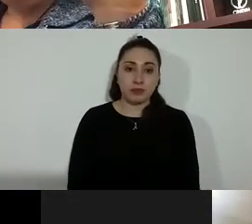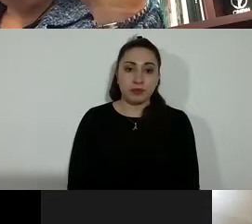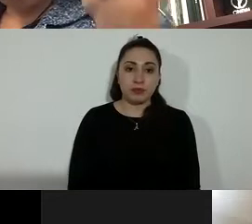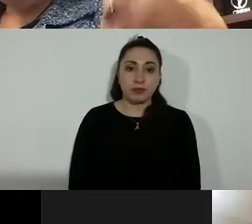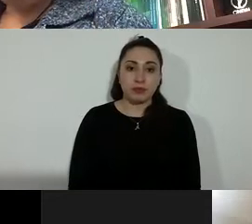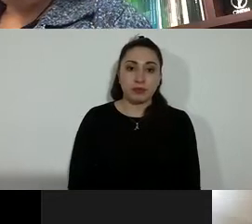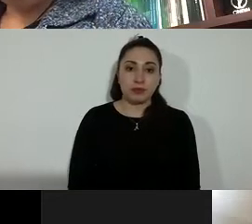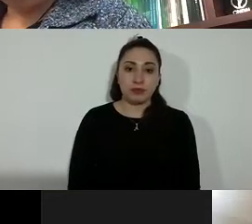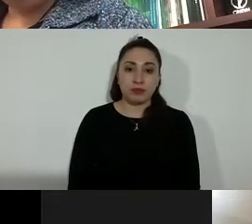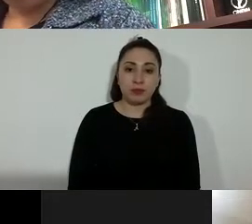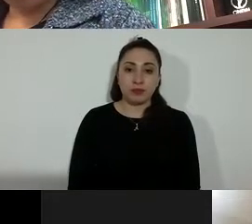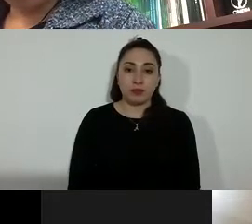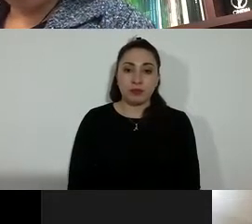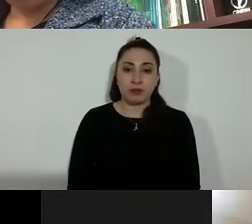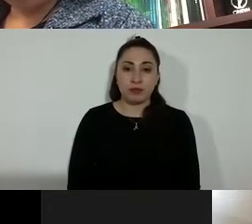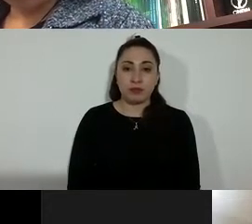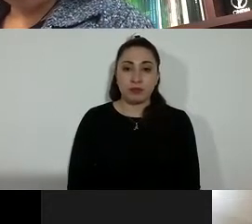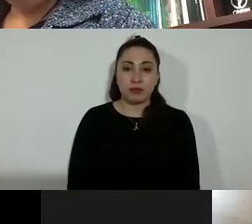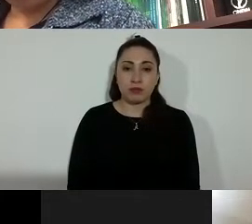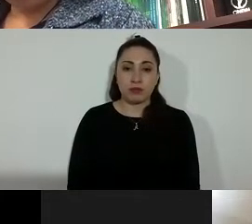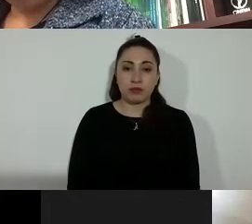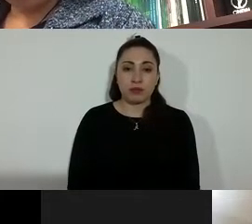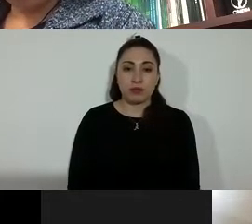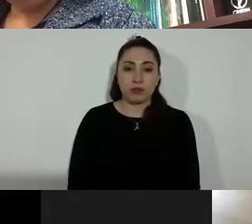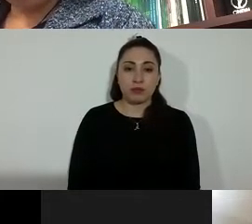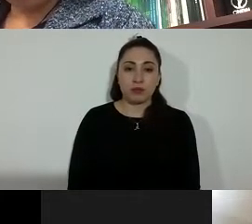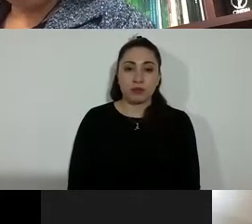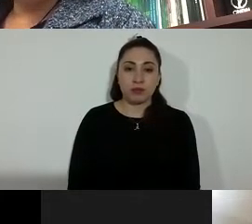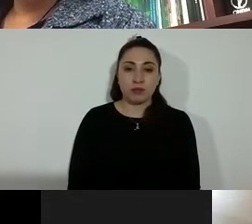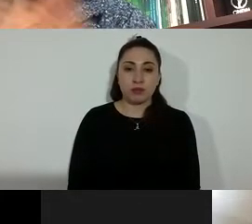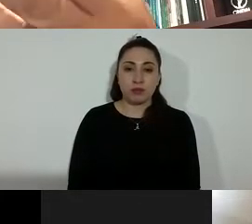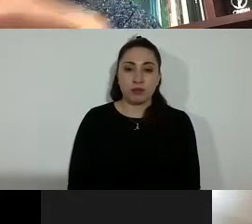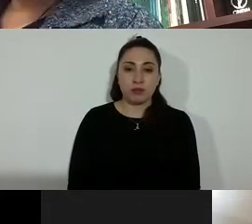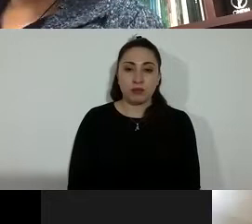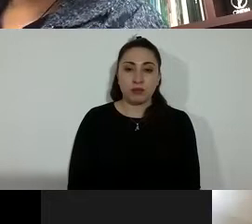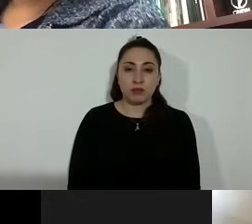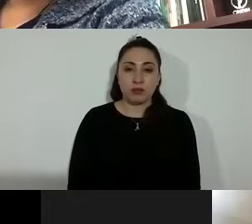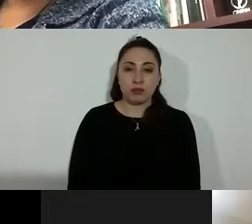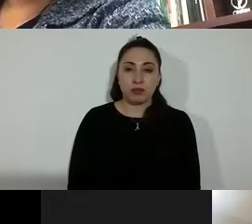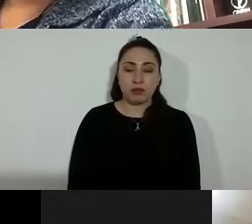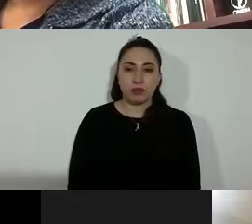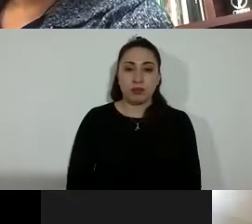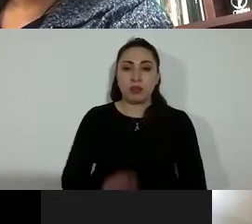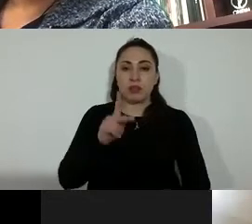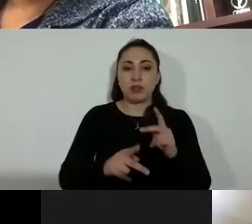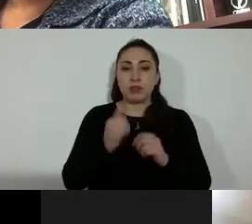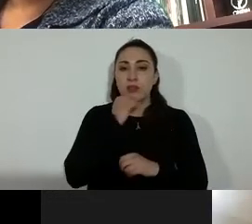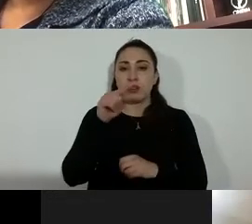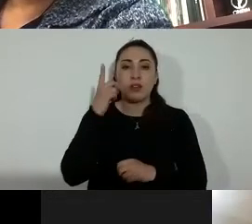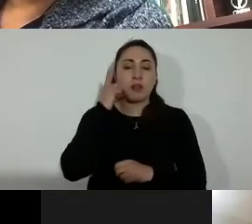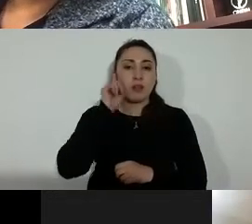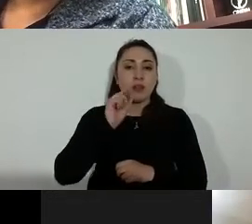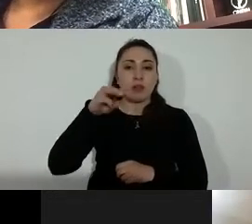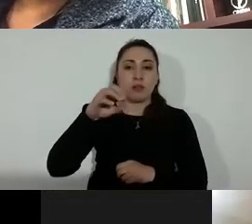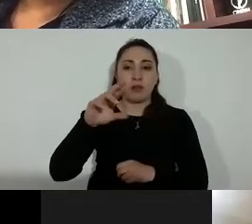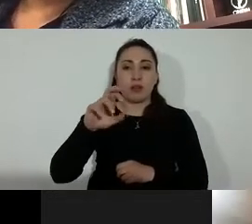Diputado presidente. Perdón. Está la diputada Morales levantando la mano. Y si me anota a mí también, por favor, Adelante,